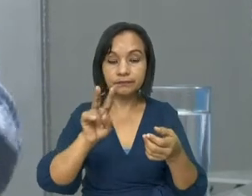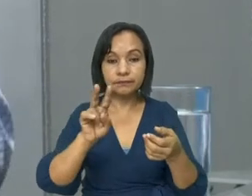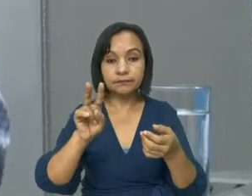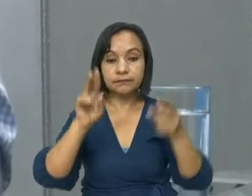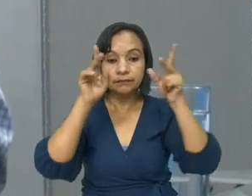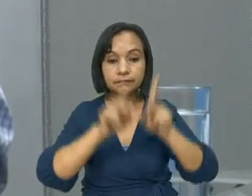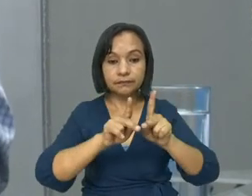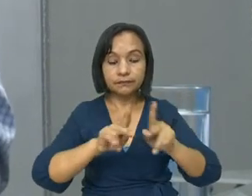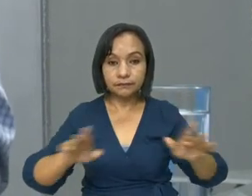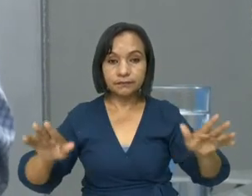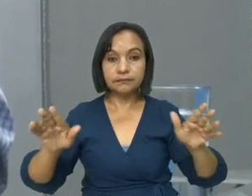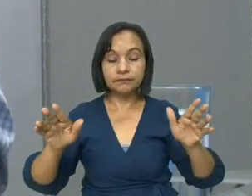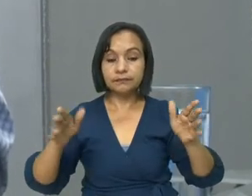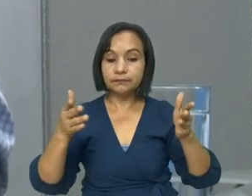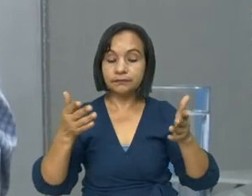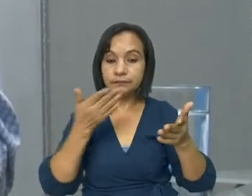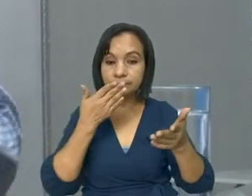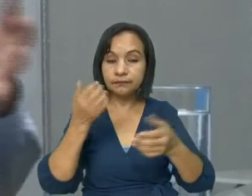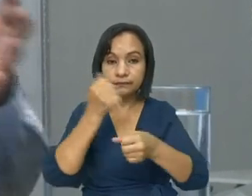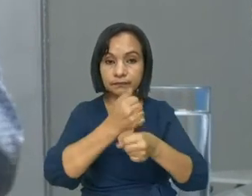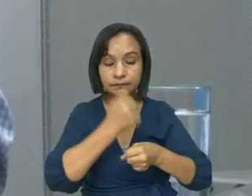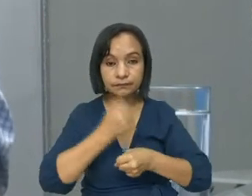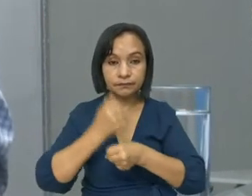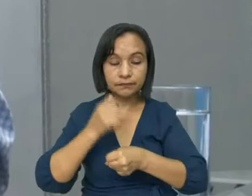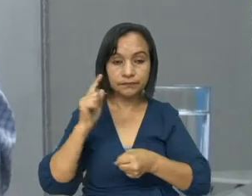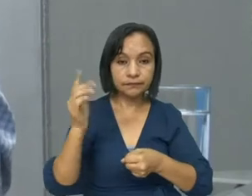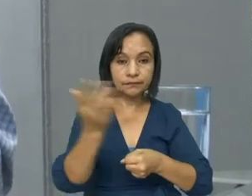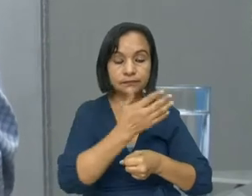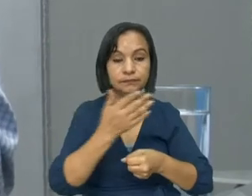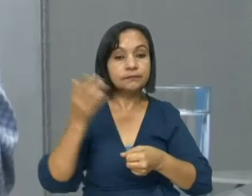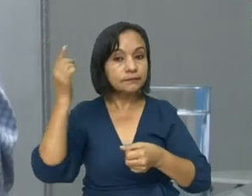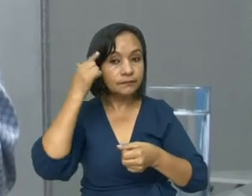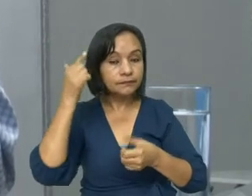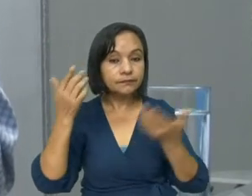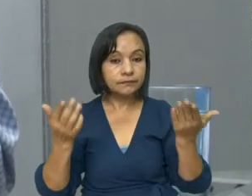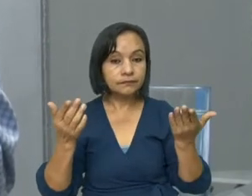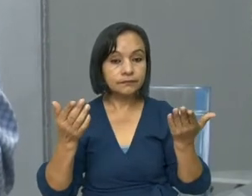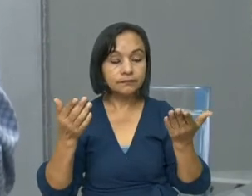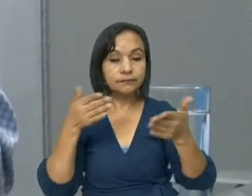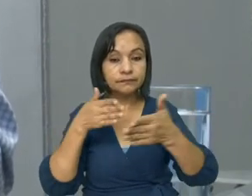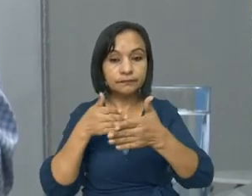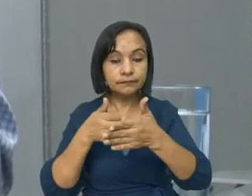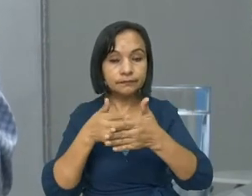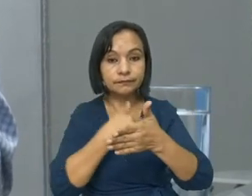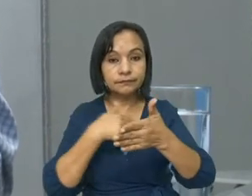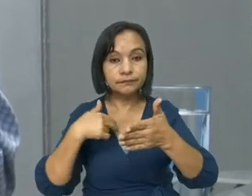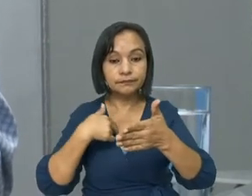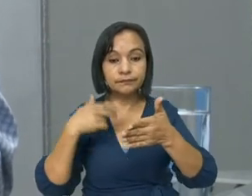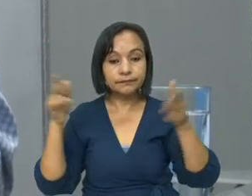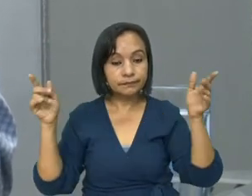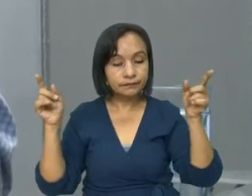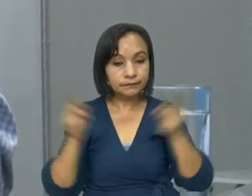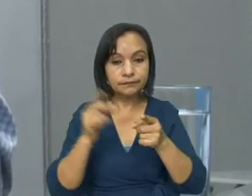una planificación estratégica donde tomamos en cuenta todos los actores, creemos nosotros que la brecha en el menor